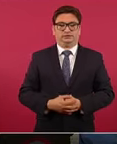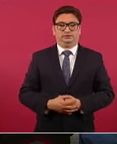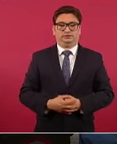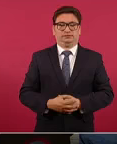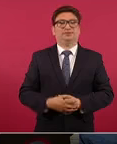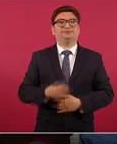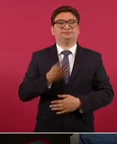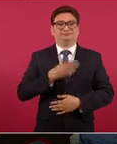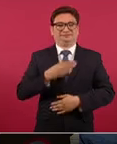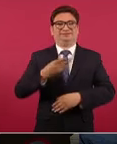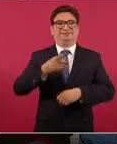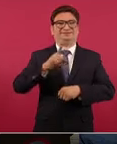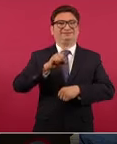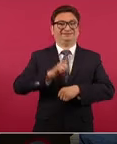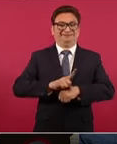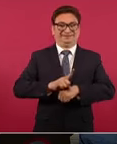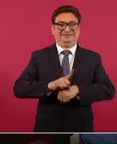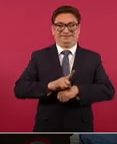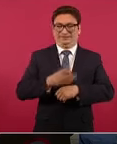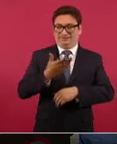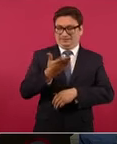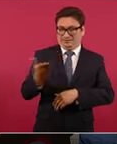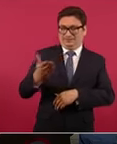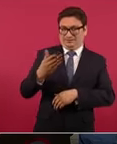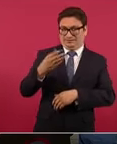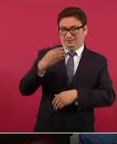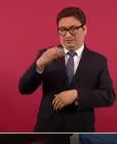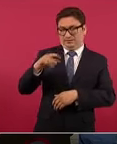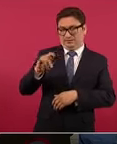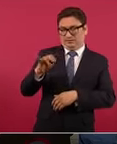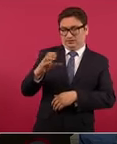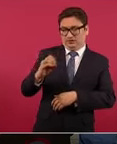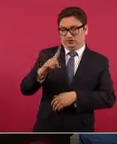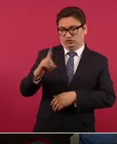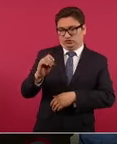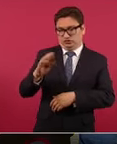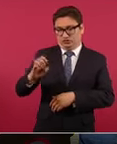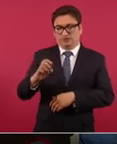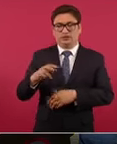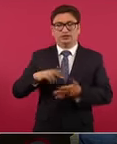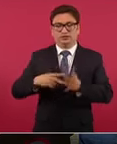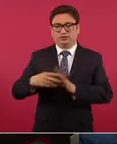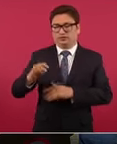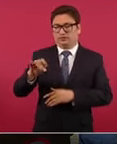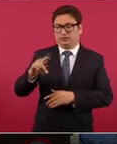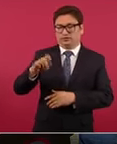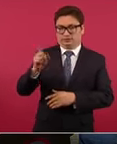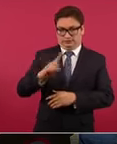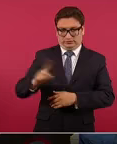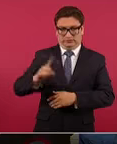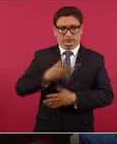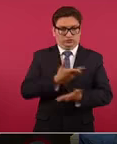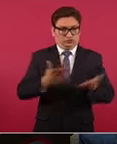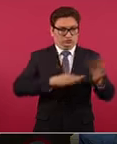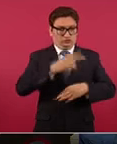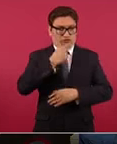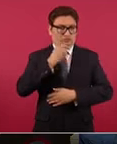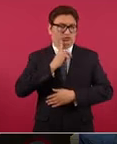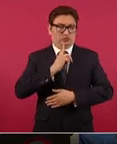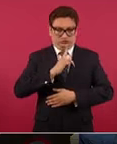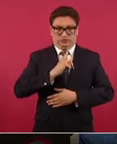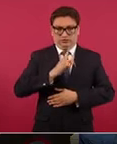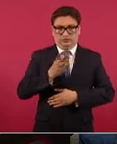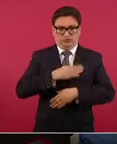muy buenos días maestro soy ingeniero martínez muy buenos días tengan todas y todos ustedes vamos a